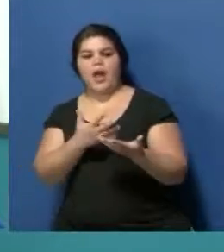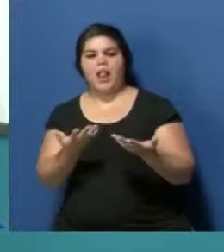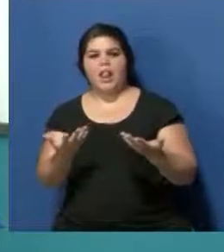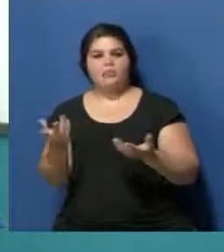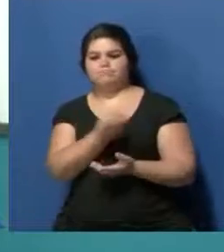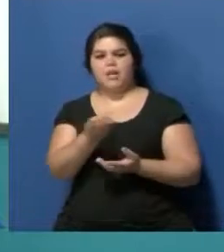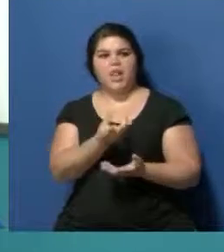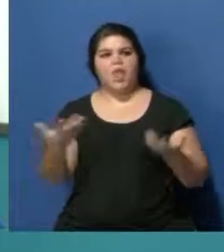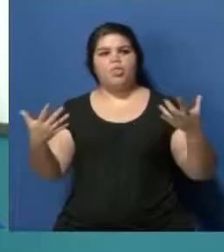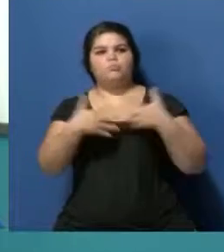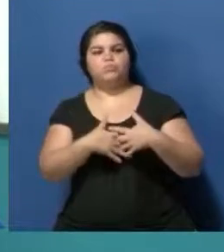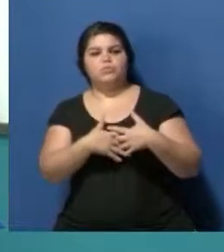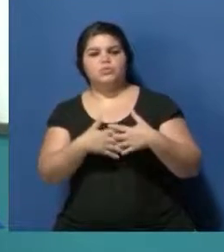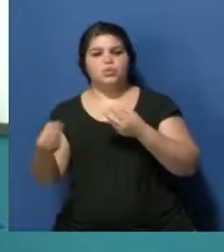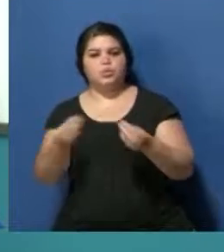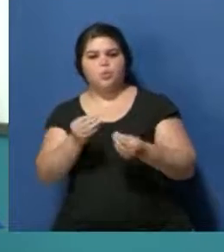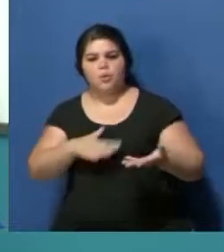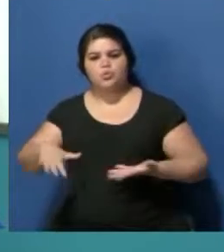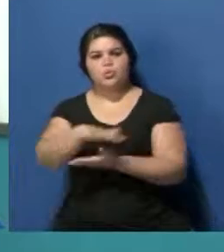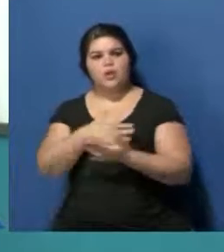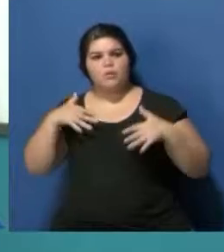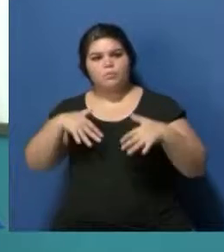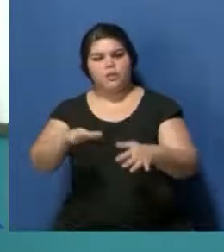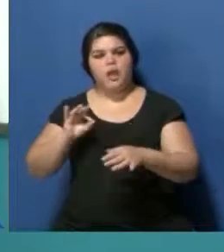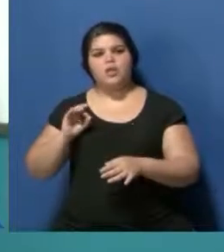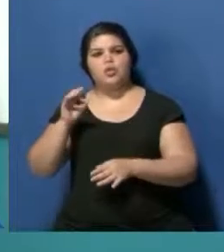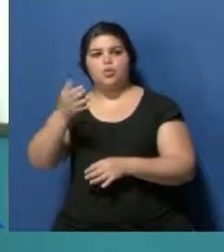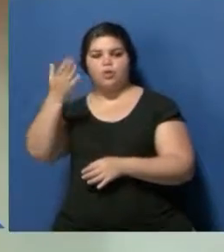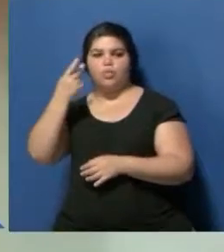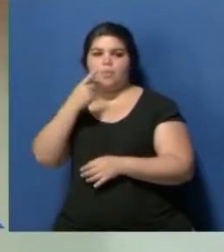fue lo que produjo este movimiento social en diciembre de 2001?